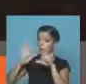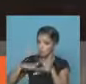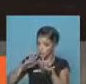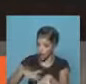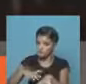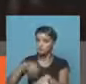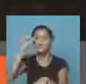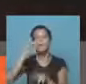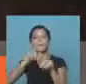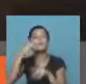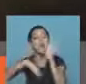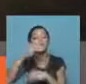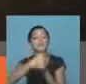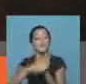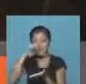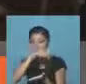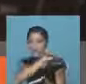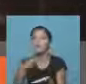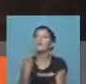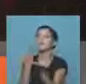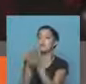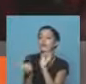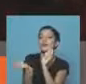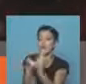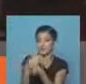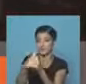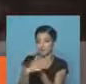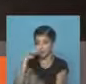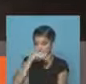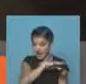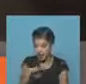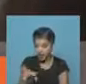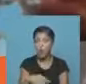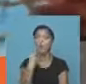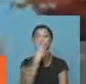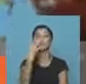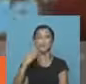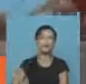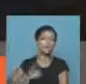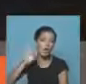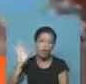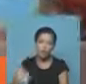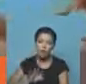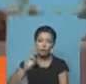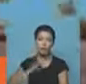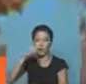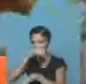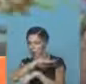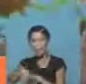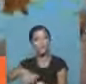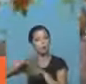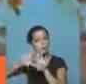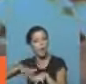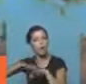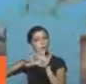de campesinos en reclamo de una reforma agraria. Hace 24 años que marchan los campesinos a Asunción. Bueno, en esa